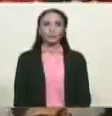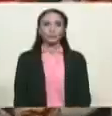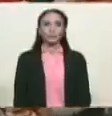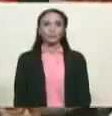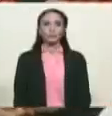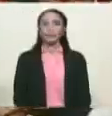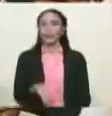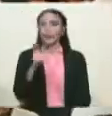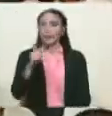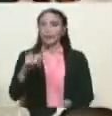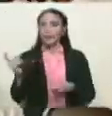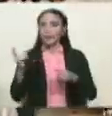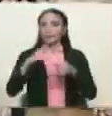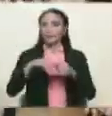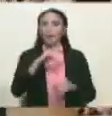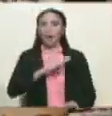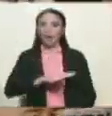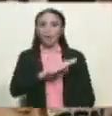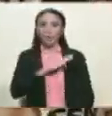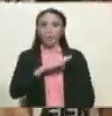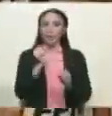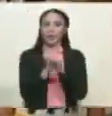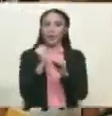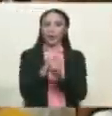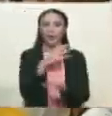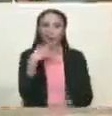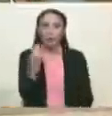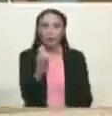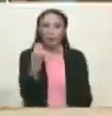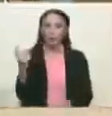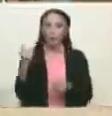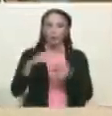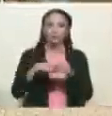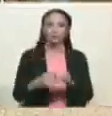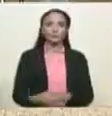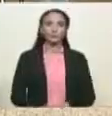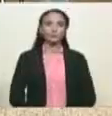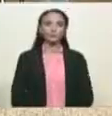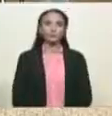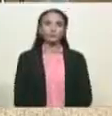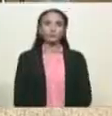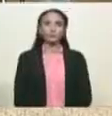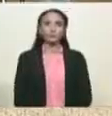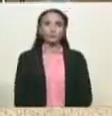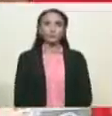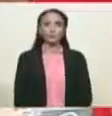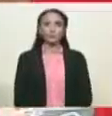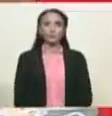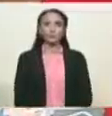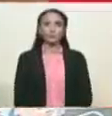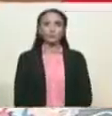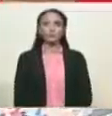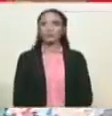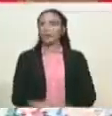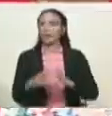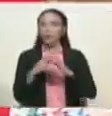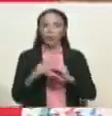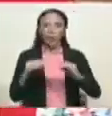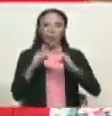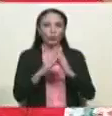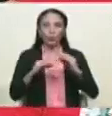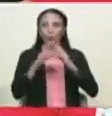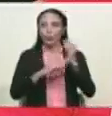Incorporo a la juventud, a la misión Chamba Juvenil, para incorporar la sangre fresca,